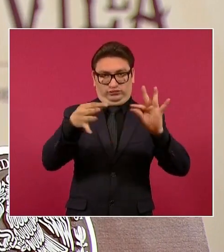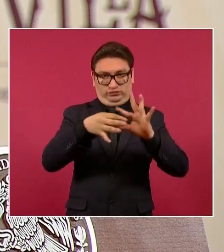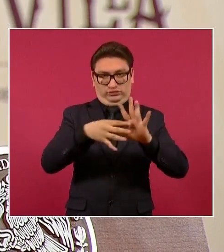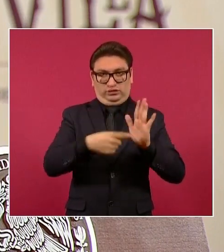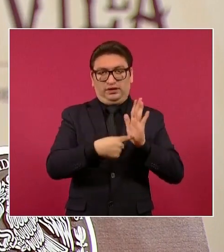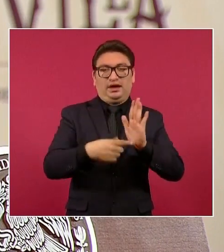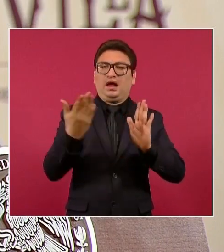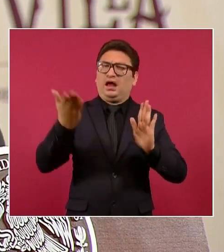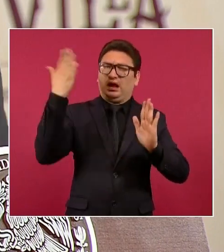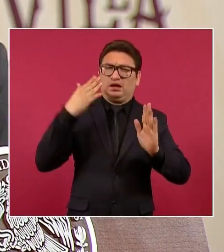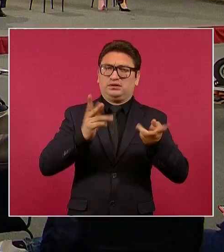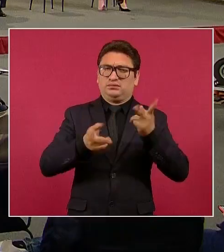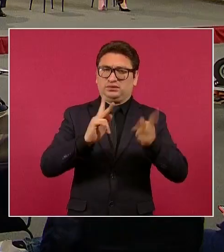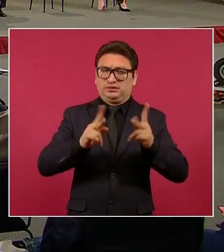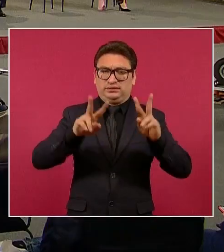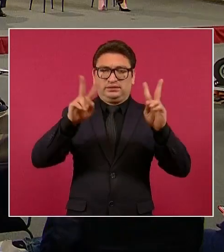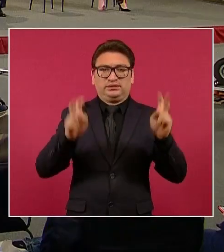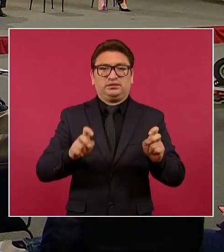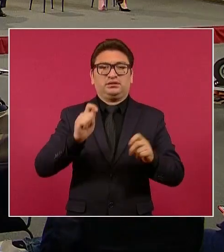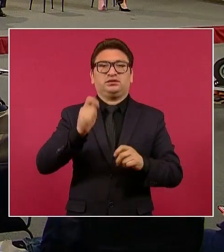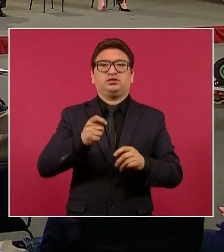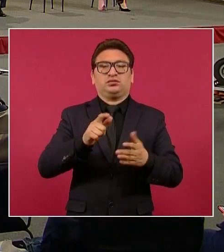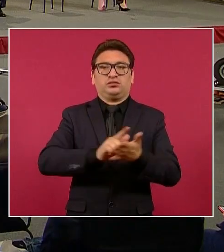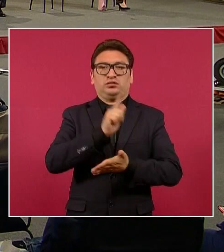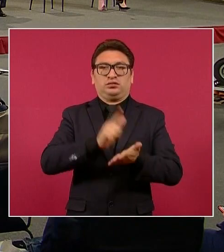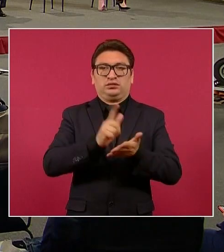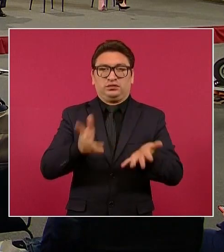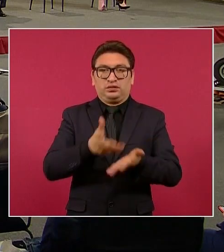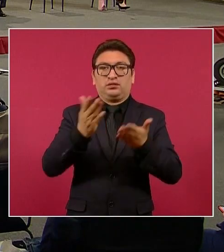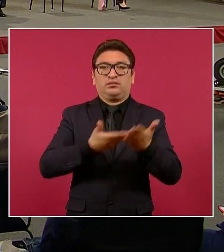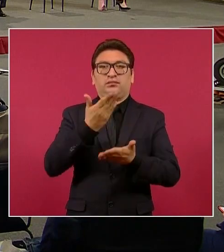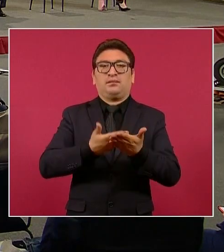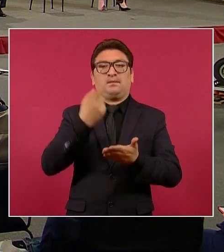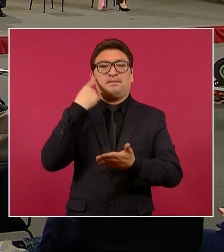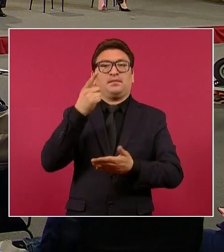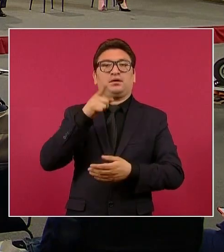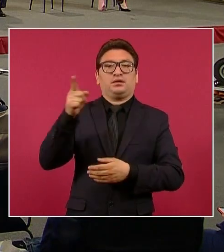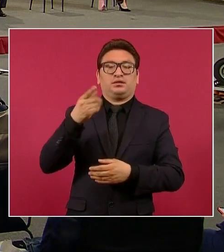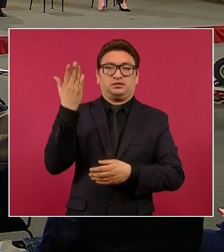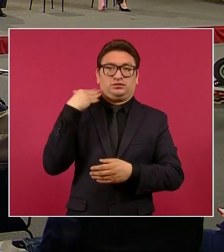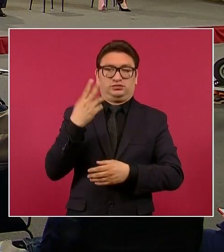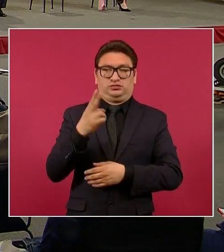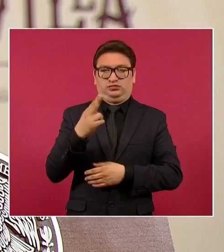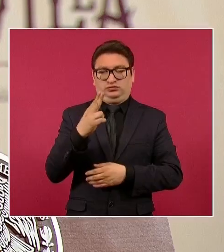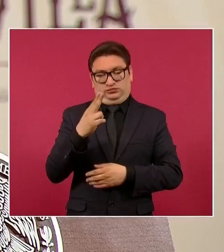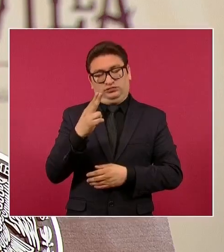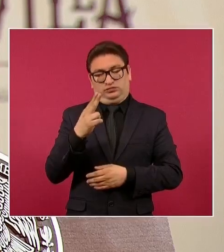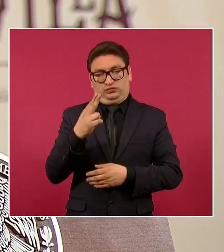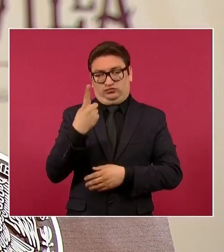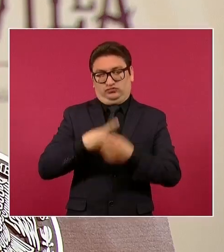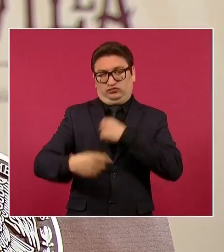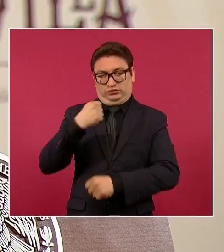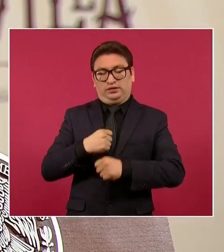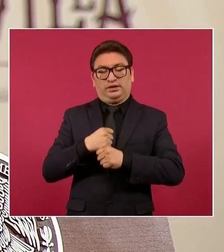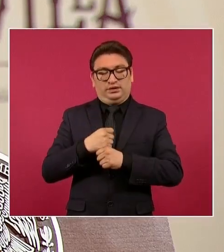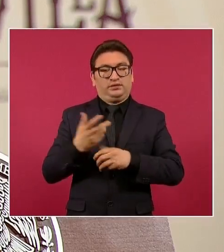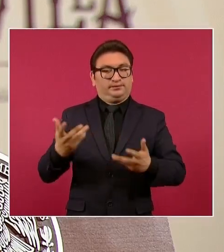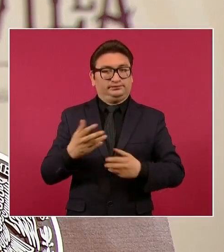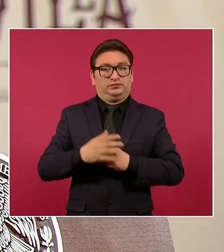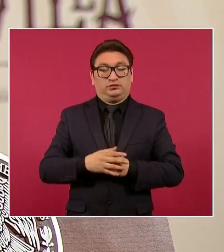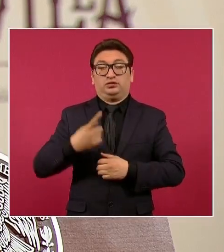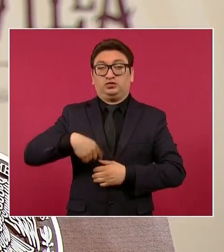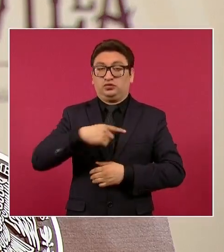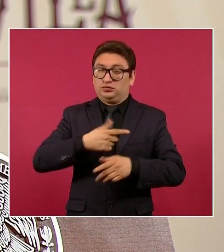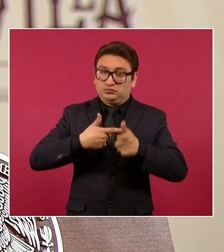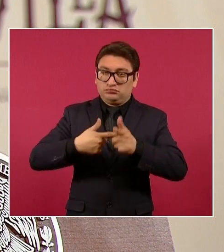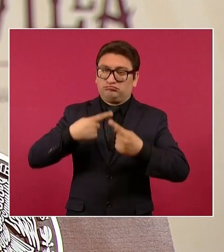que ya hemos platicado por acá, que es la iniciativa de ley que el presidente envió en noviembre del año pasado. Hemos continuado con